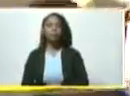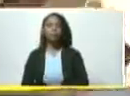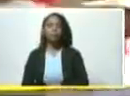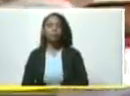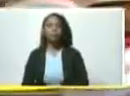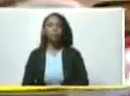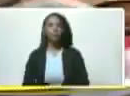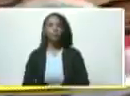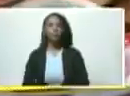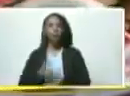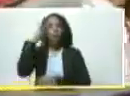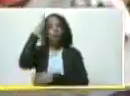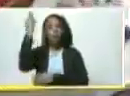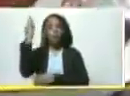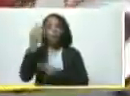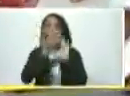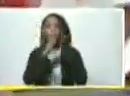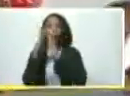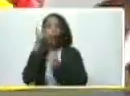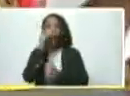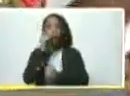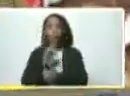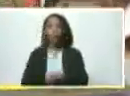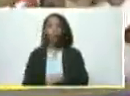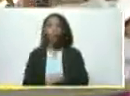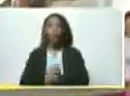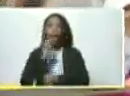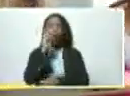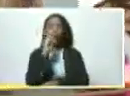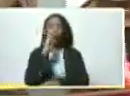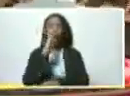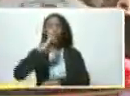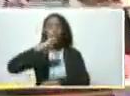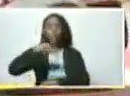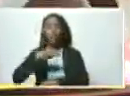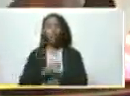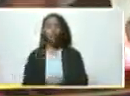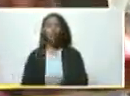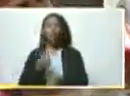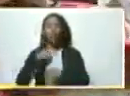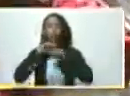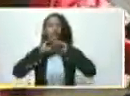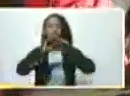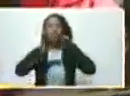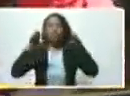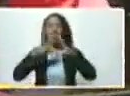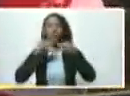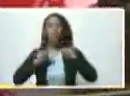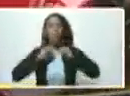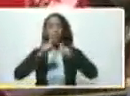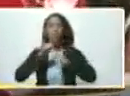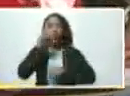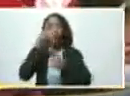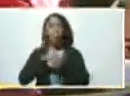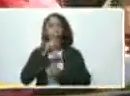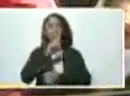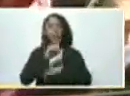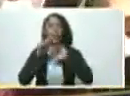los consejos comunales, la UVC, yo los llamé a todos empezando el 2016,